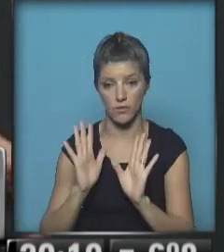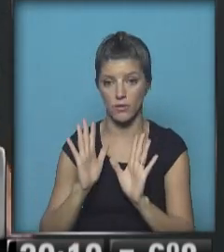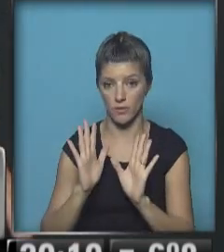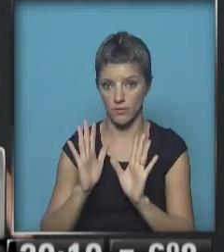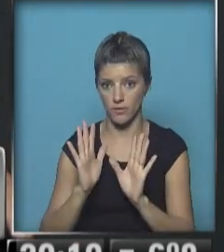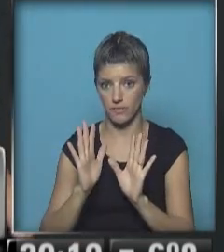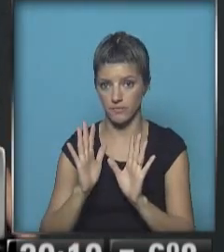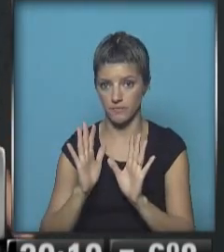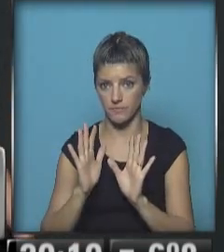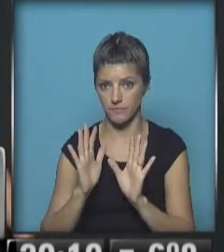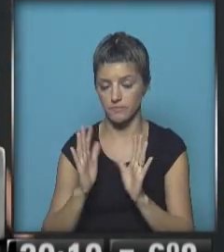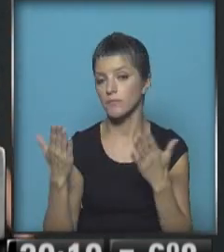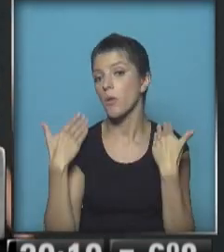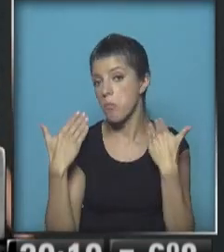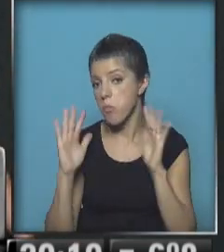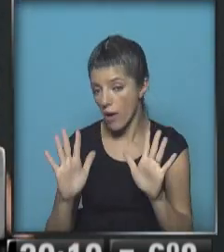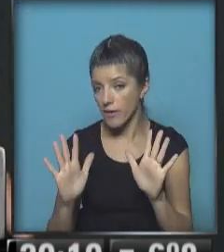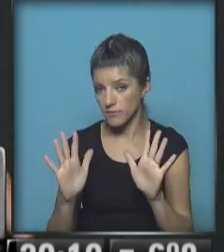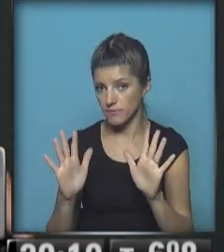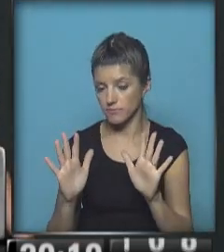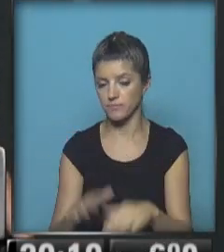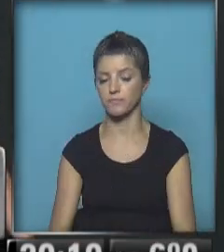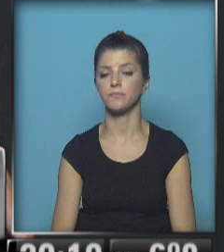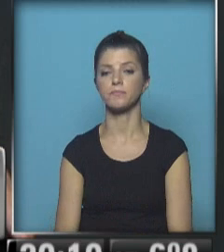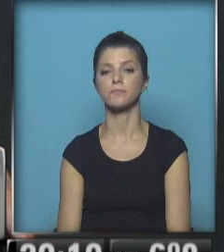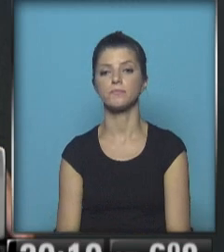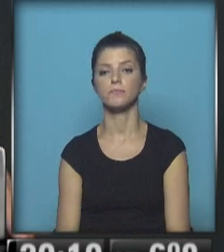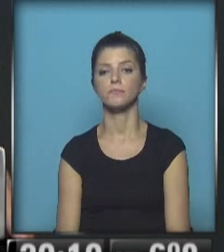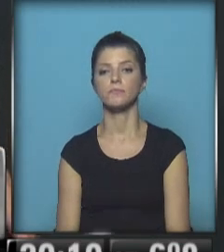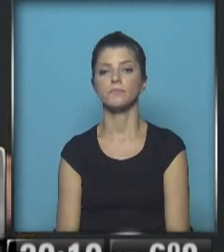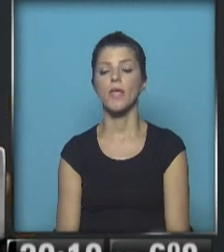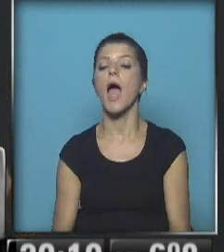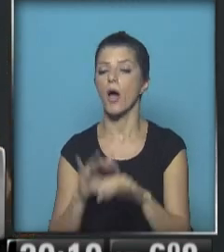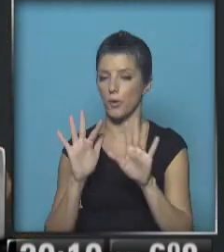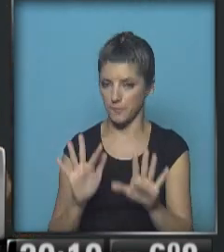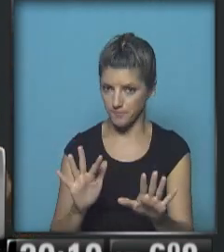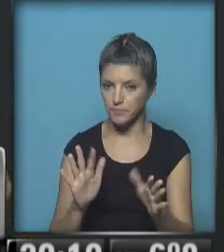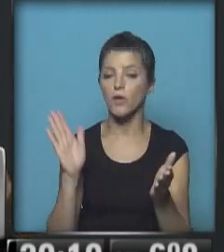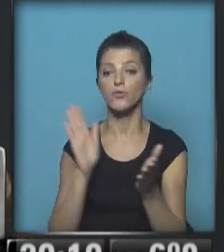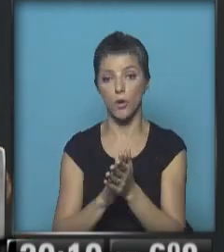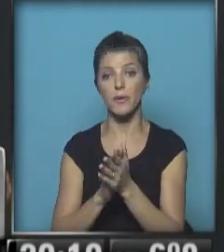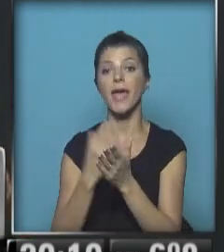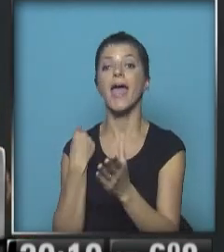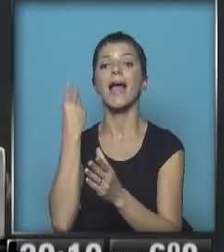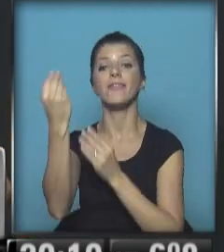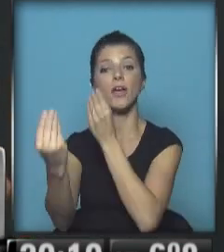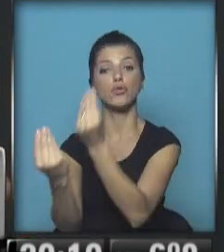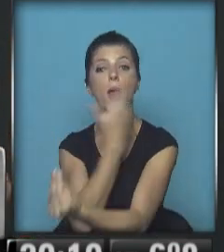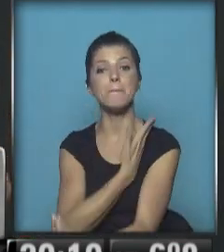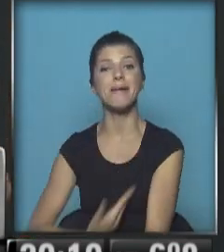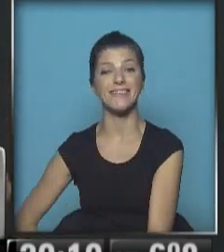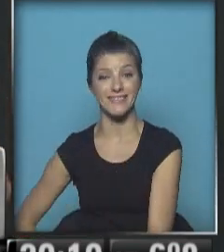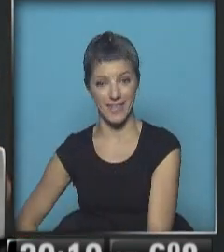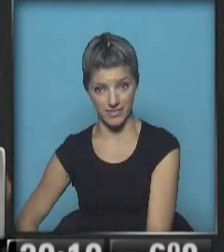está exhibido y presentado como se los estoy comentando yo de igual manera con la candidatura presidente las precandidatura